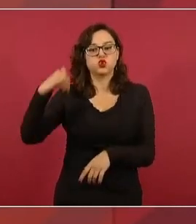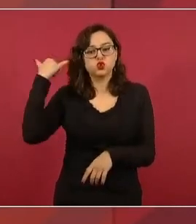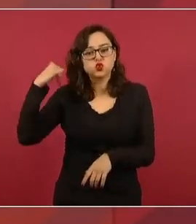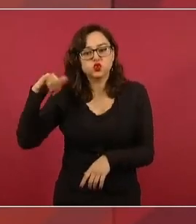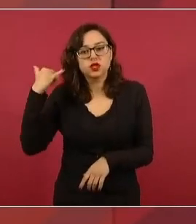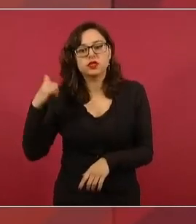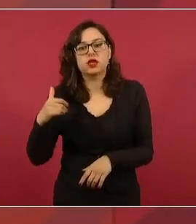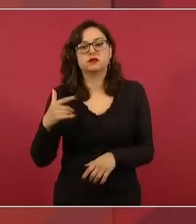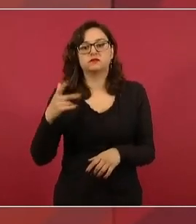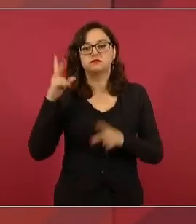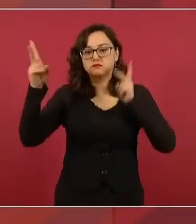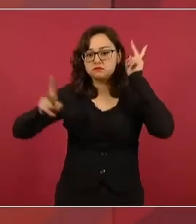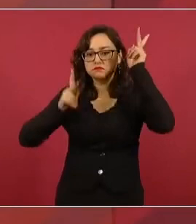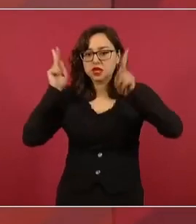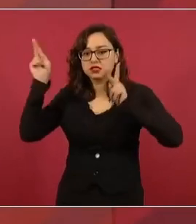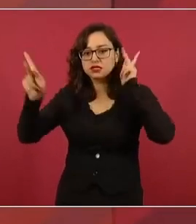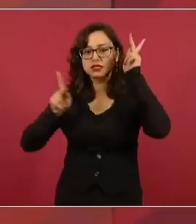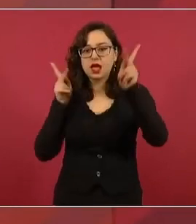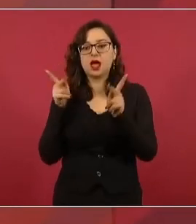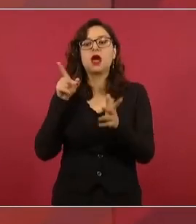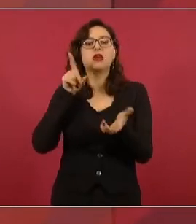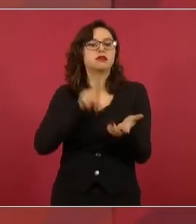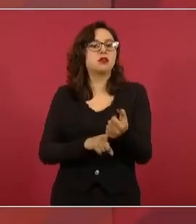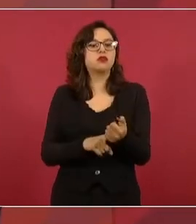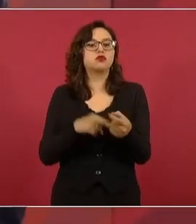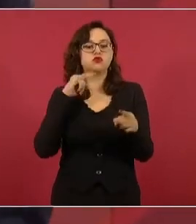algo que